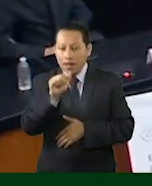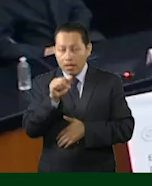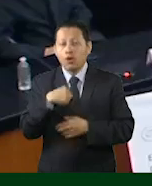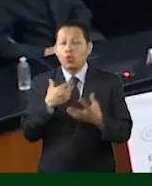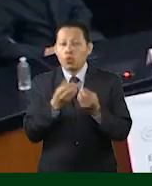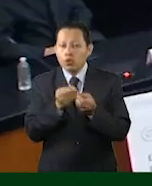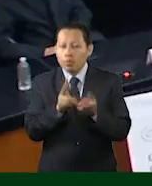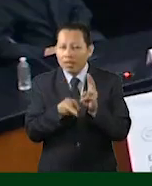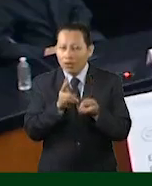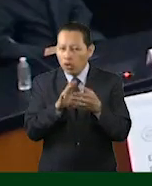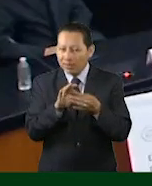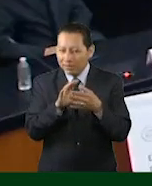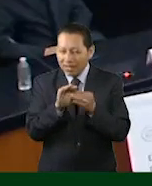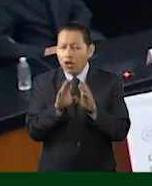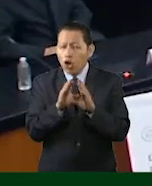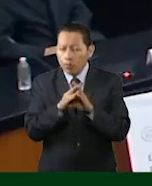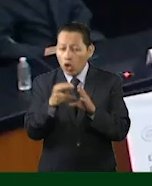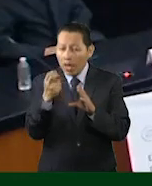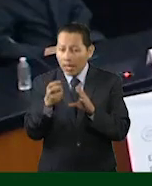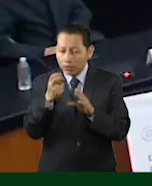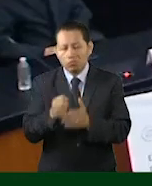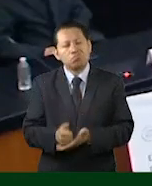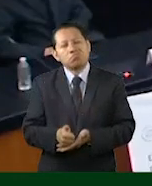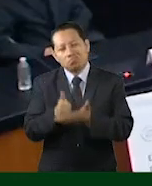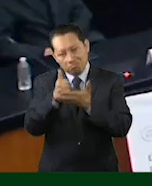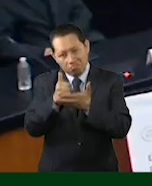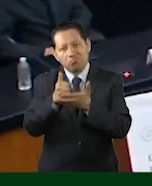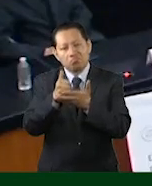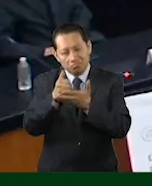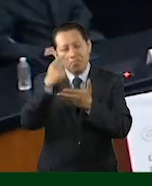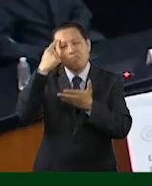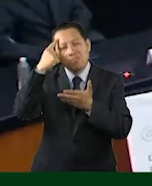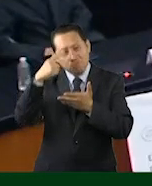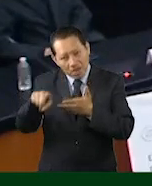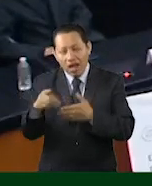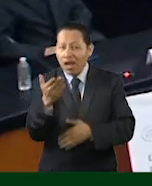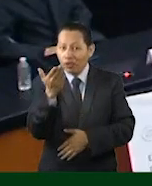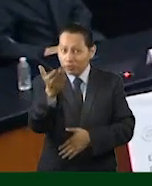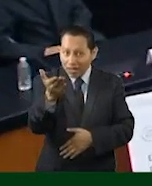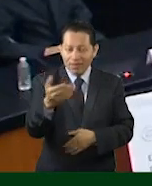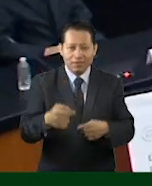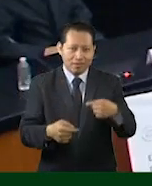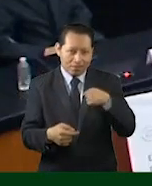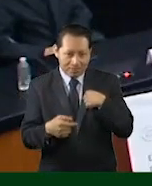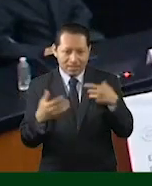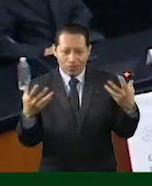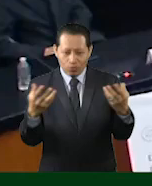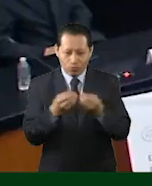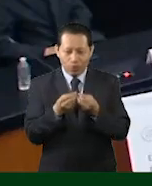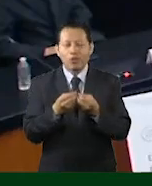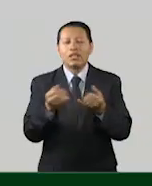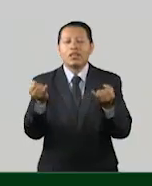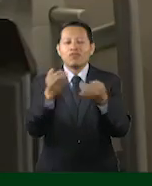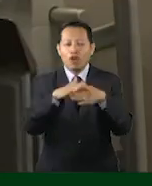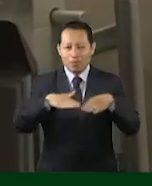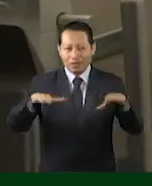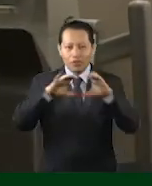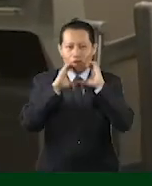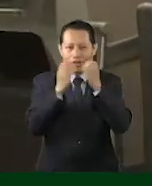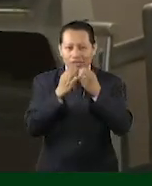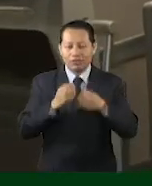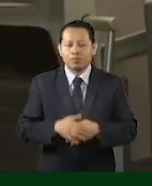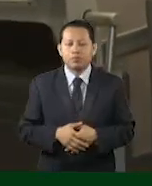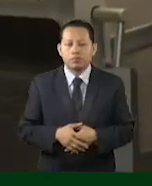y señaló que el mecanismo fungirá como una herramienta que acercará a usted, a mí, a la información legislativa.